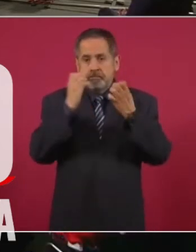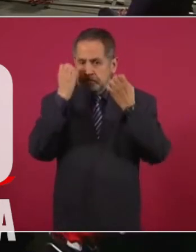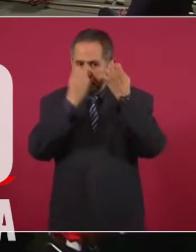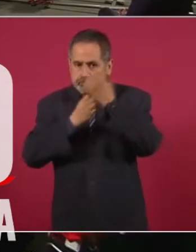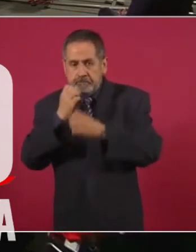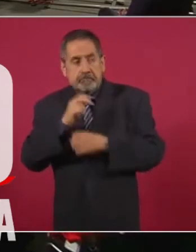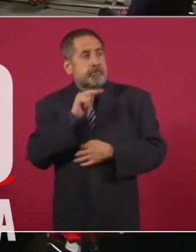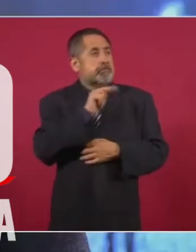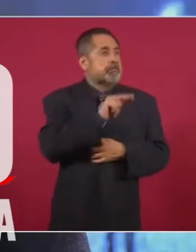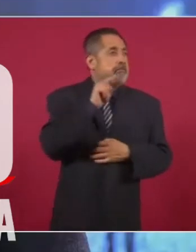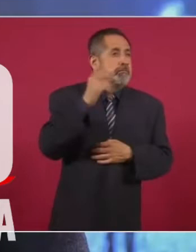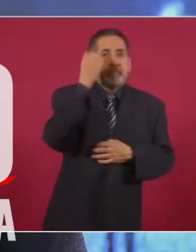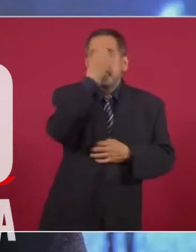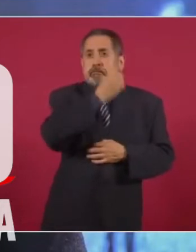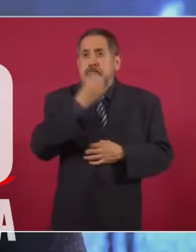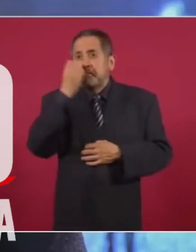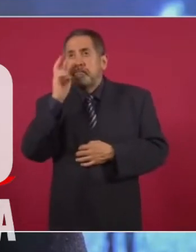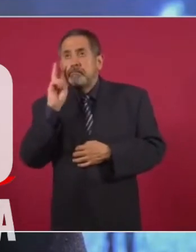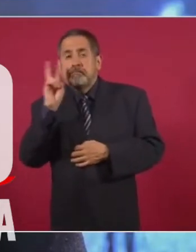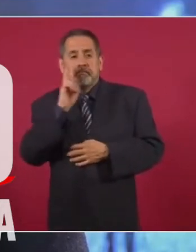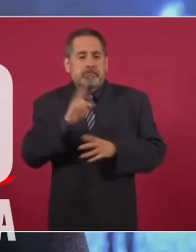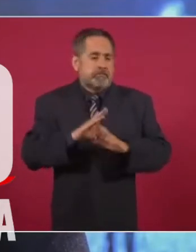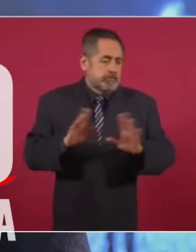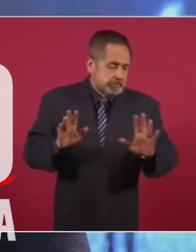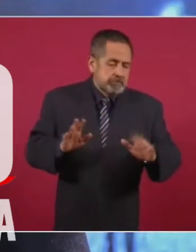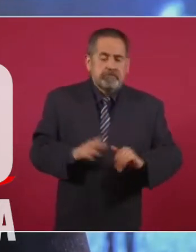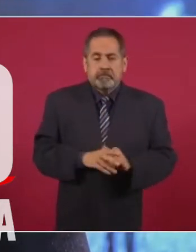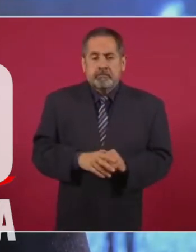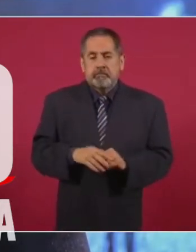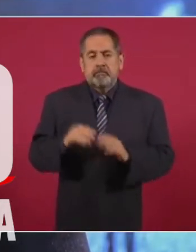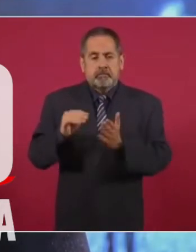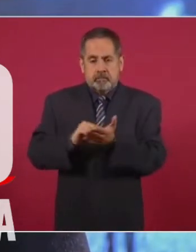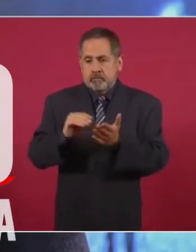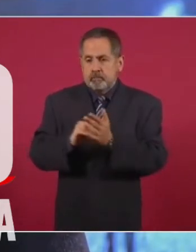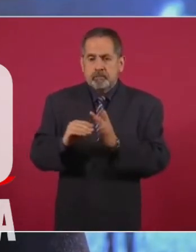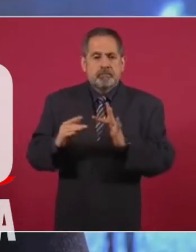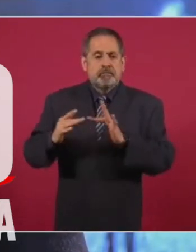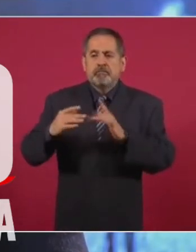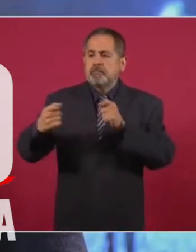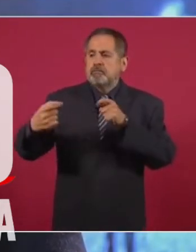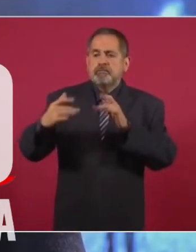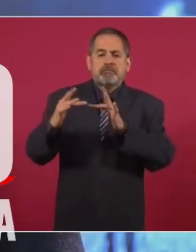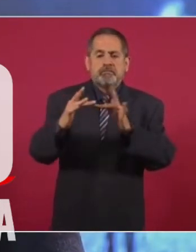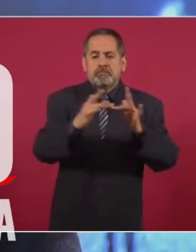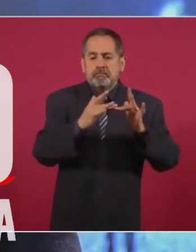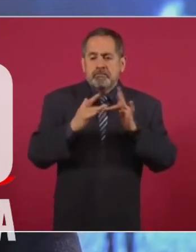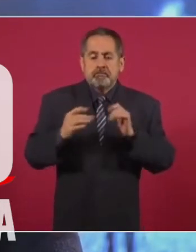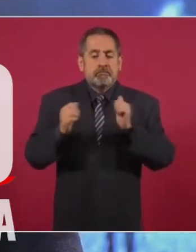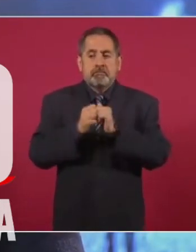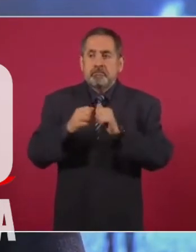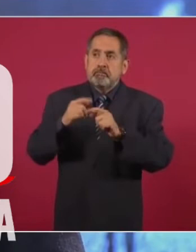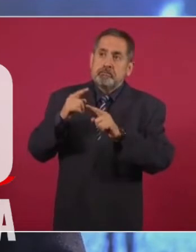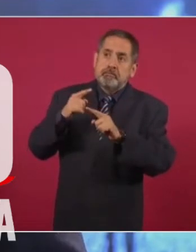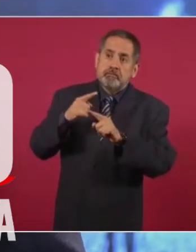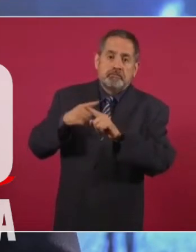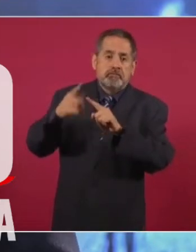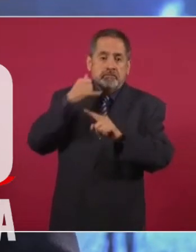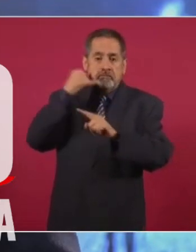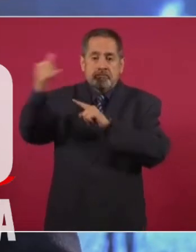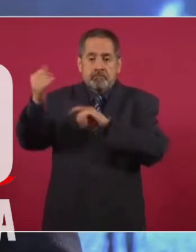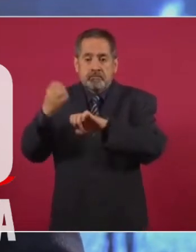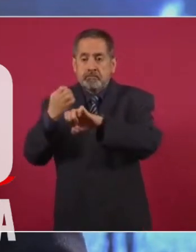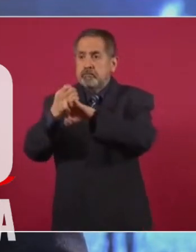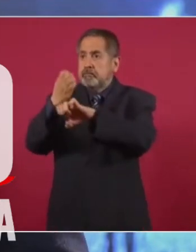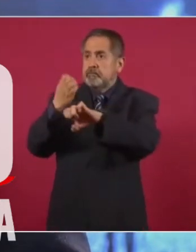Así mismo se mantienen los protocolos de comunicación permanente con los Estados y